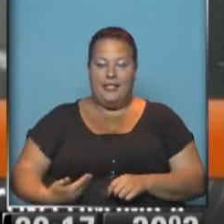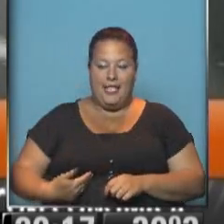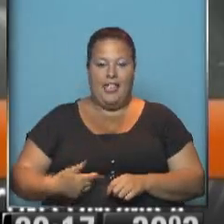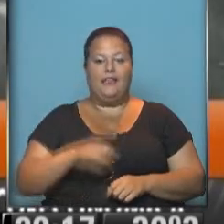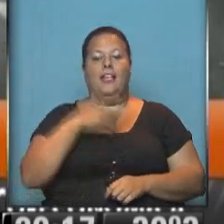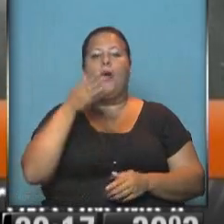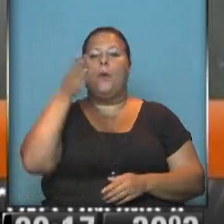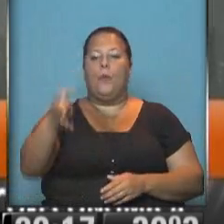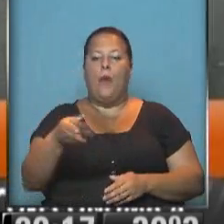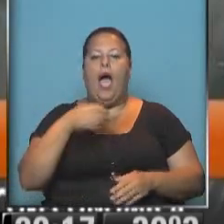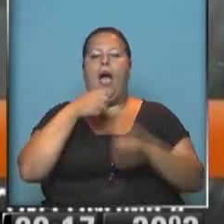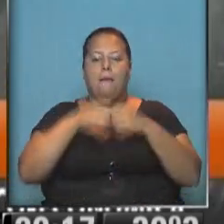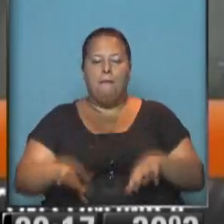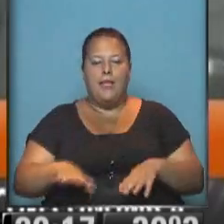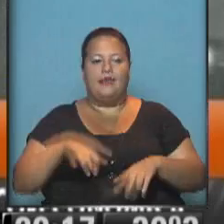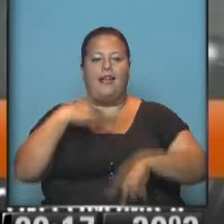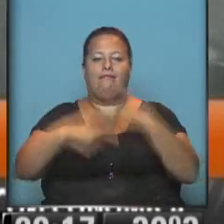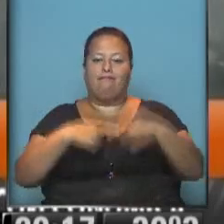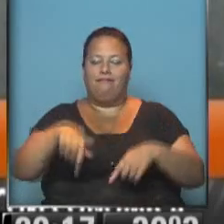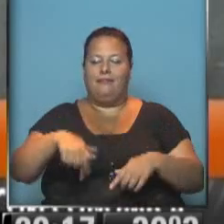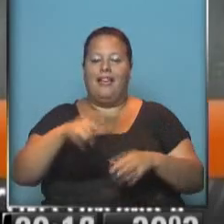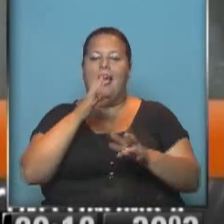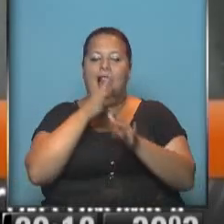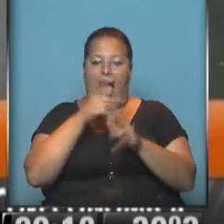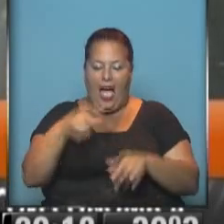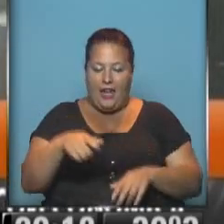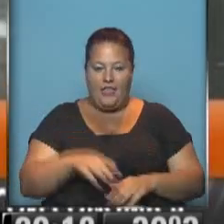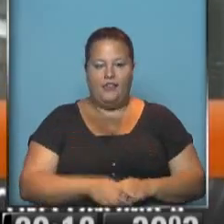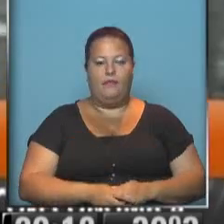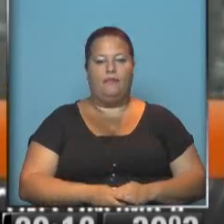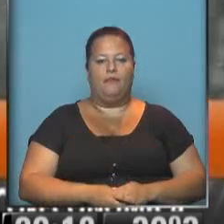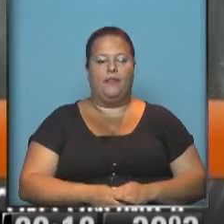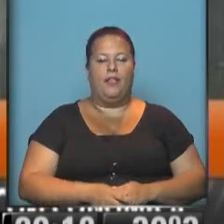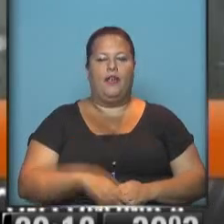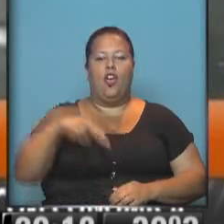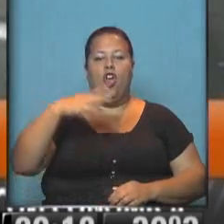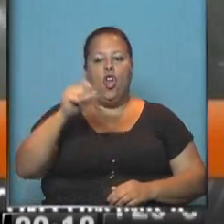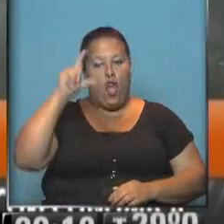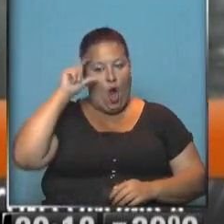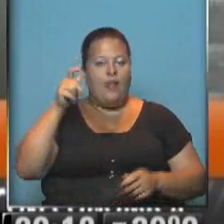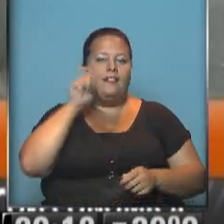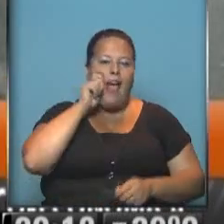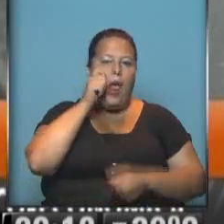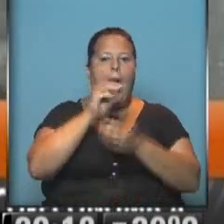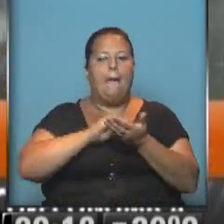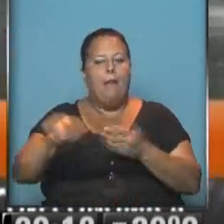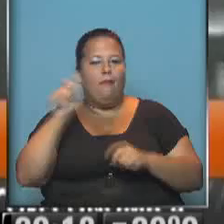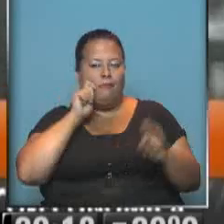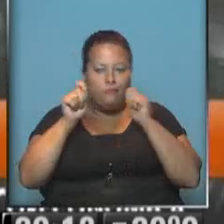se apresta a poner en marcha una de las rotativas acá en Clarín. La señora de Noble es saludada por algunos de los empleados.